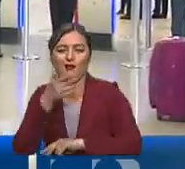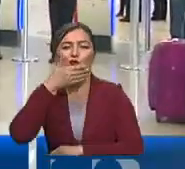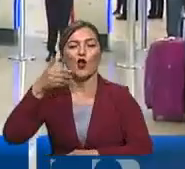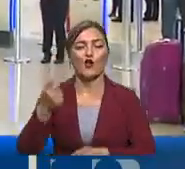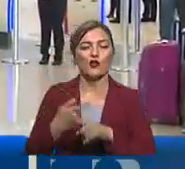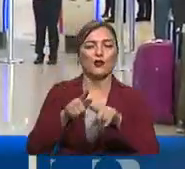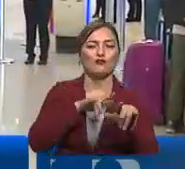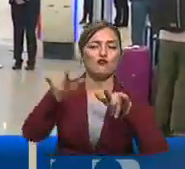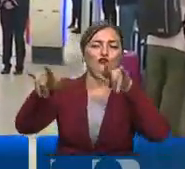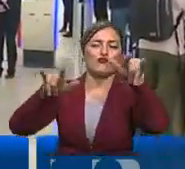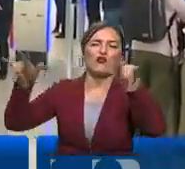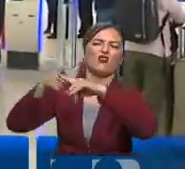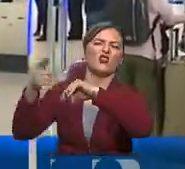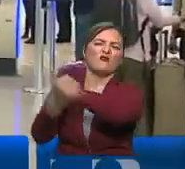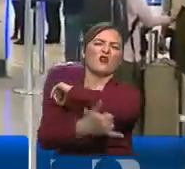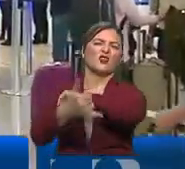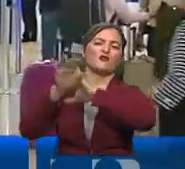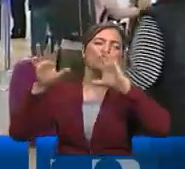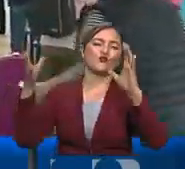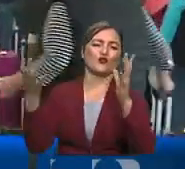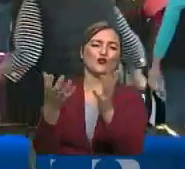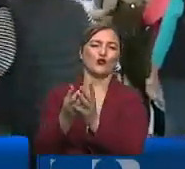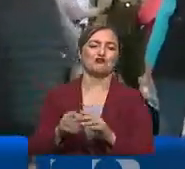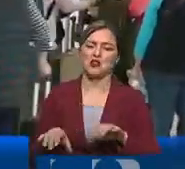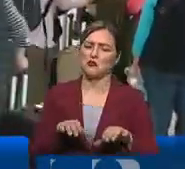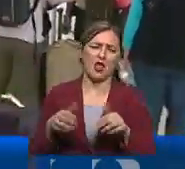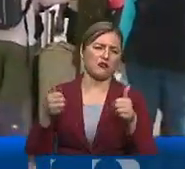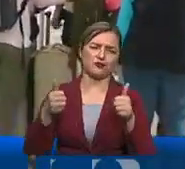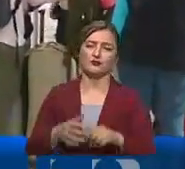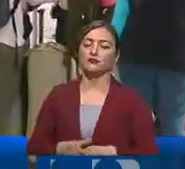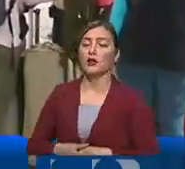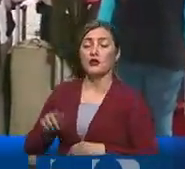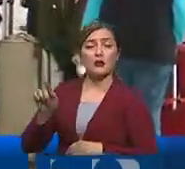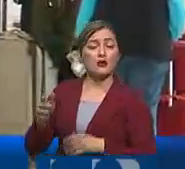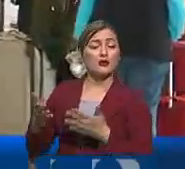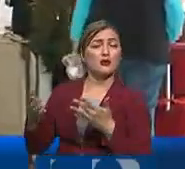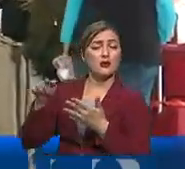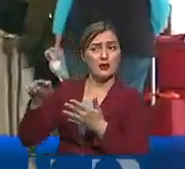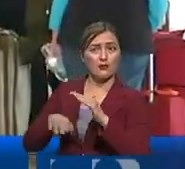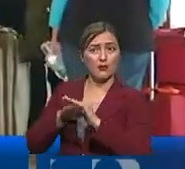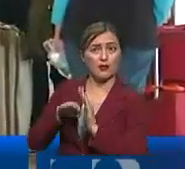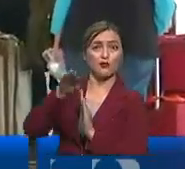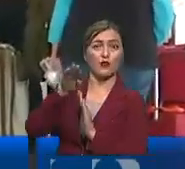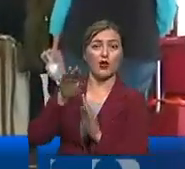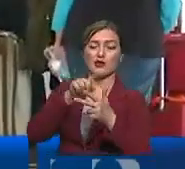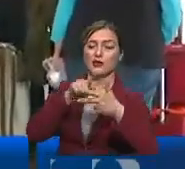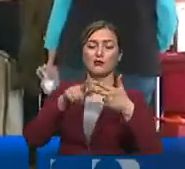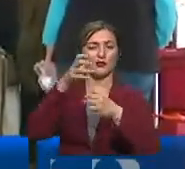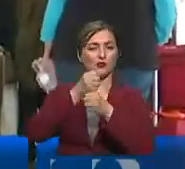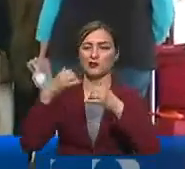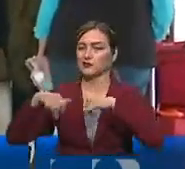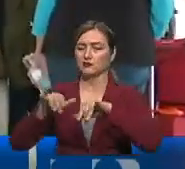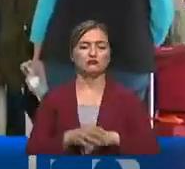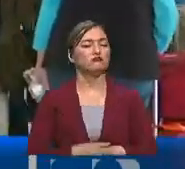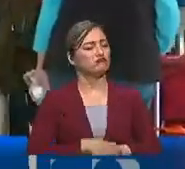los diversos vuelos que, como vemos, pues están ya bastante reactivados. Si bien es cierto, el aforo se amplió, pero se siguen conservando las medidas de bioseguridad.